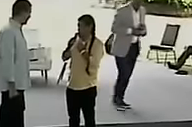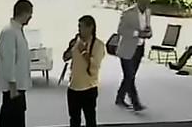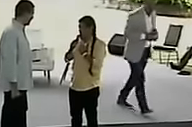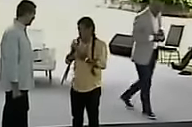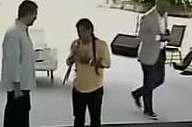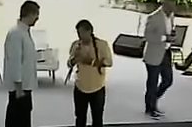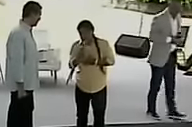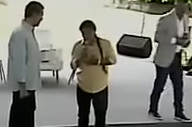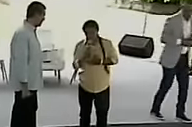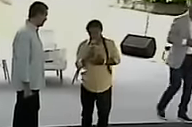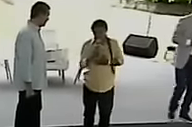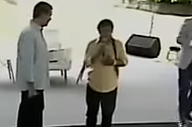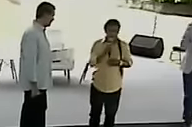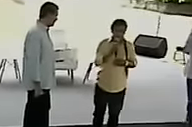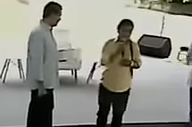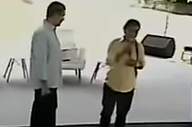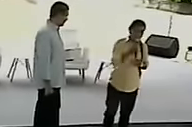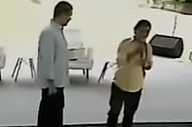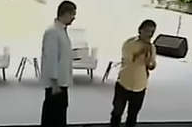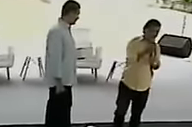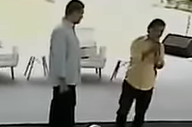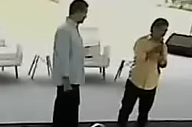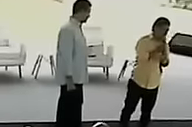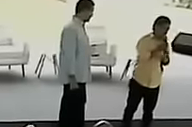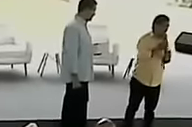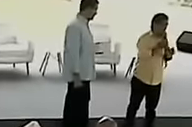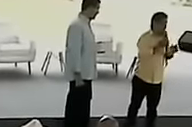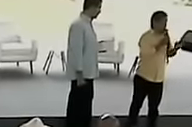vengo, presidente.